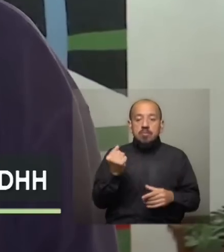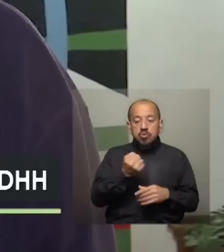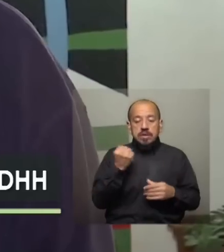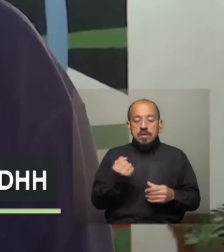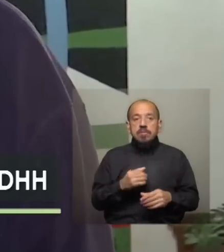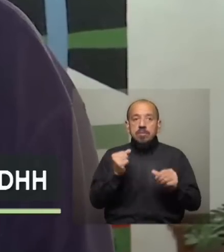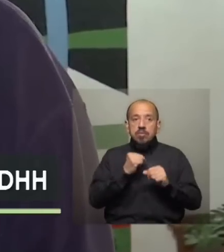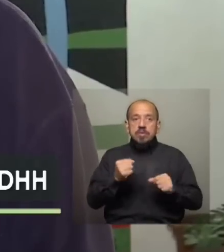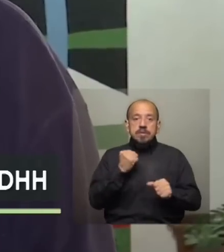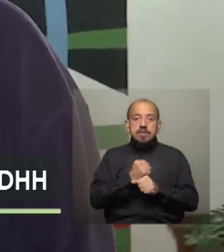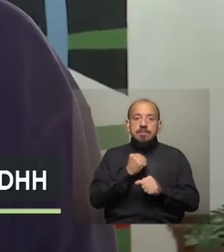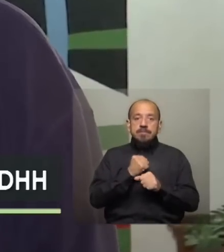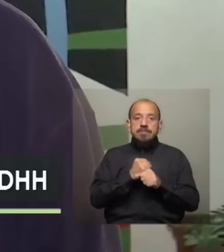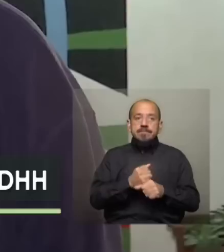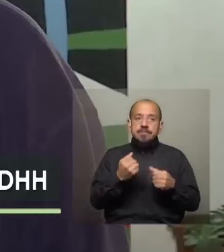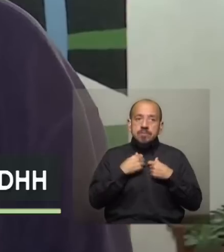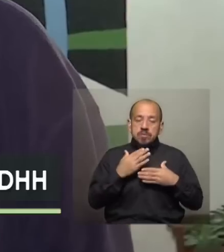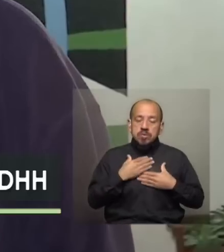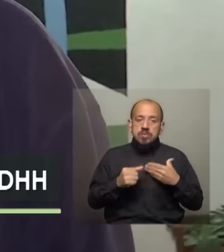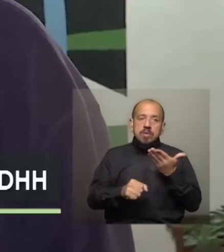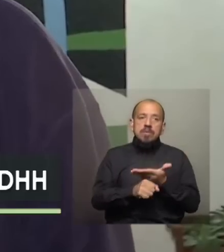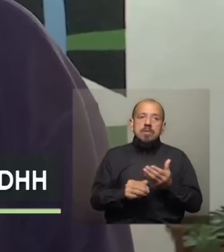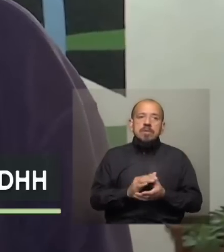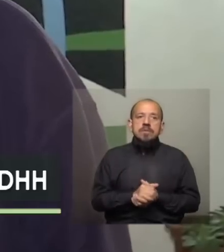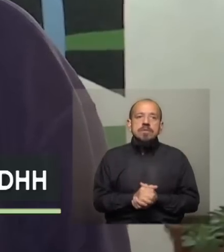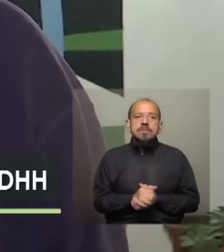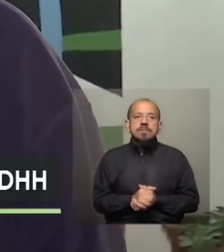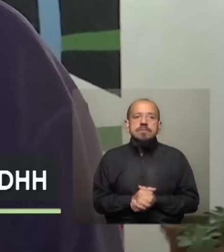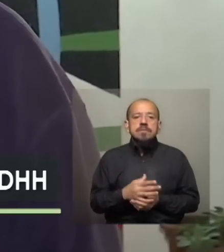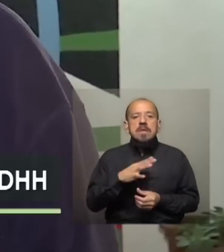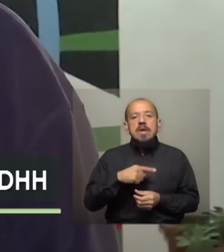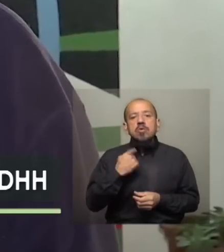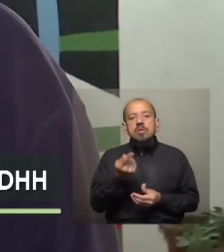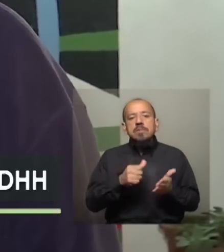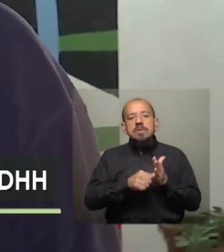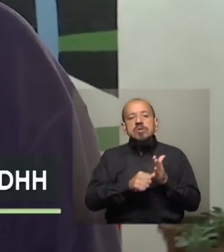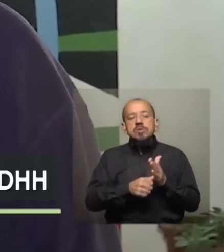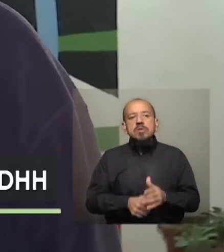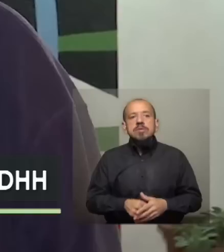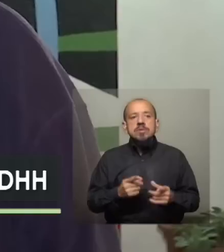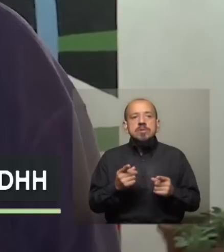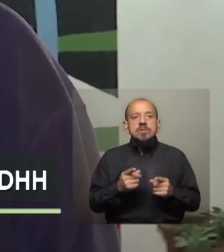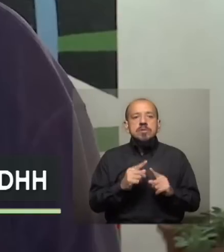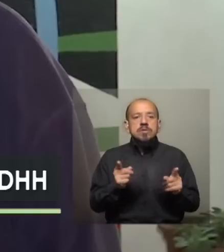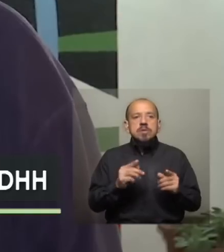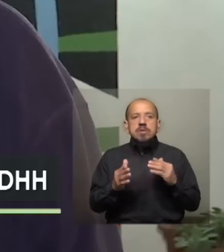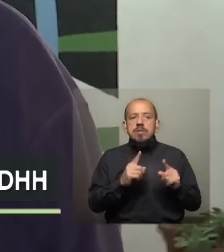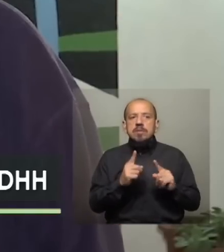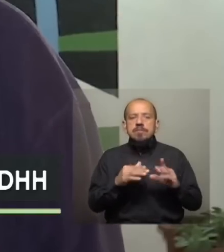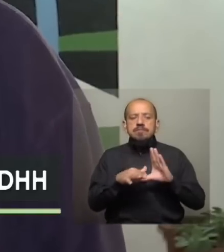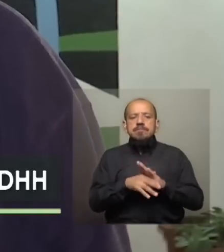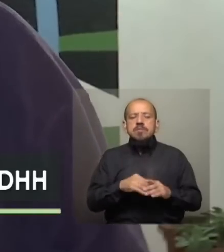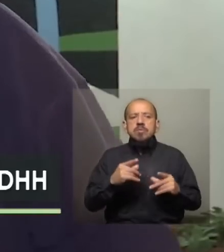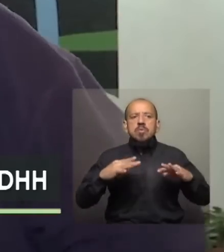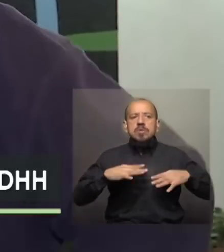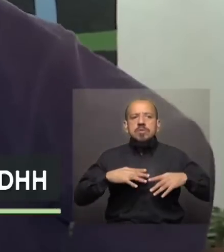trabajar por nuestro reclamo verdad hay otras pensiones reparatorias otro tipo de pensiones que no sean compatibles con las jubilaciones